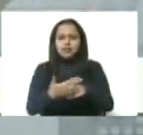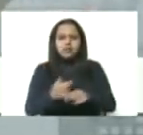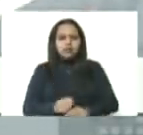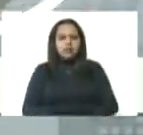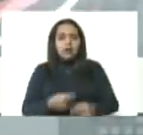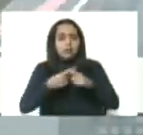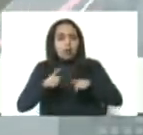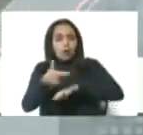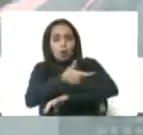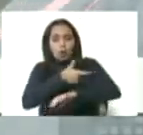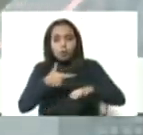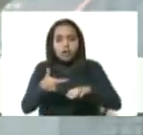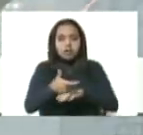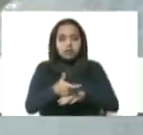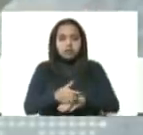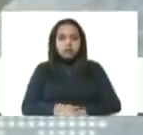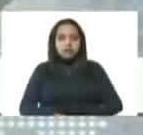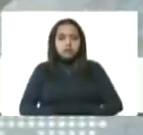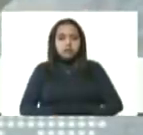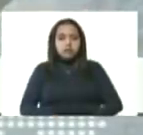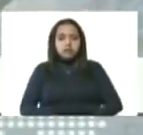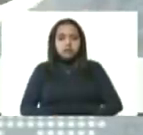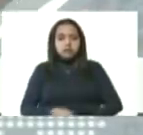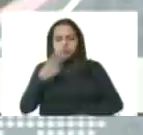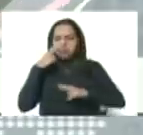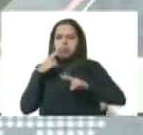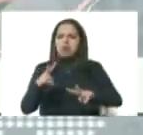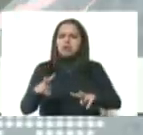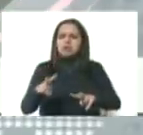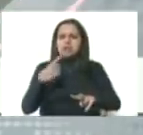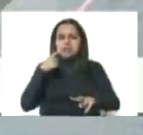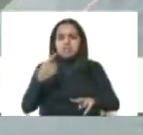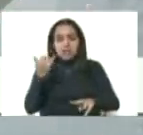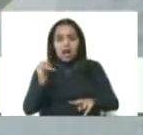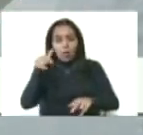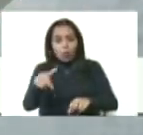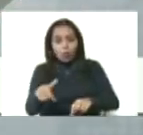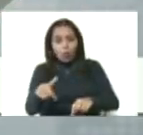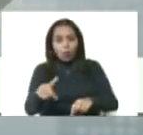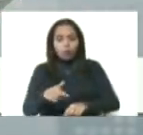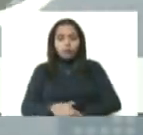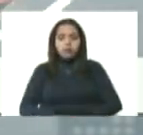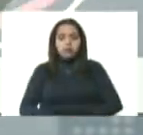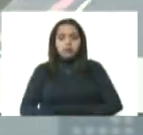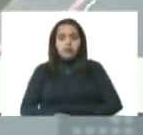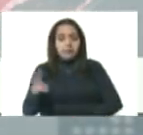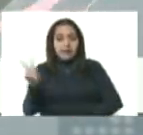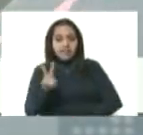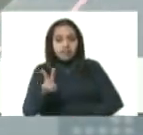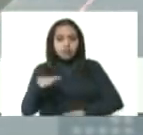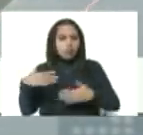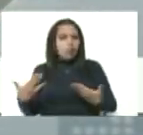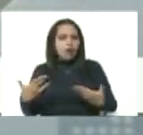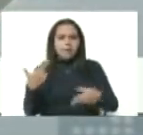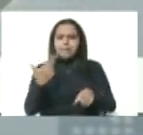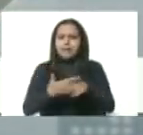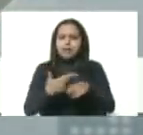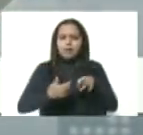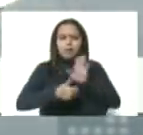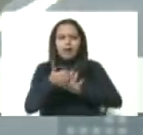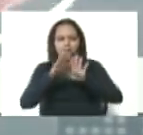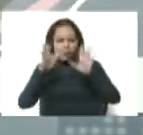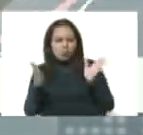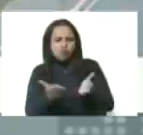muchos gobiernos y personas no reflejan de que nuestro enemigo hoy, para Venezuela, para el mundo entero,